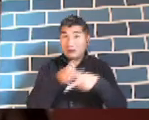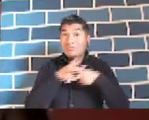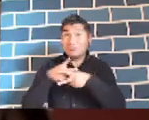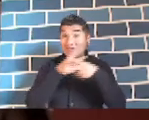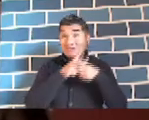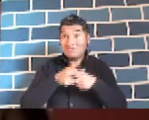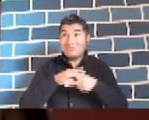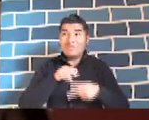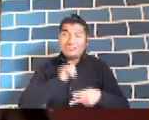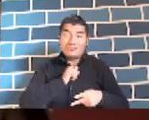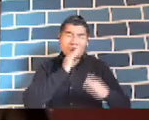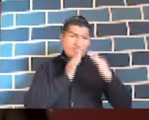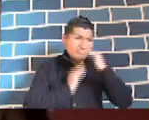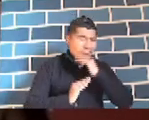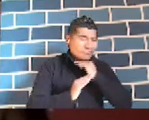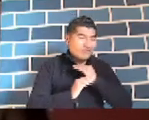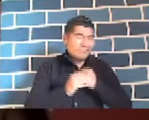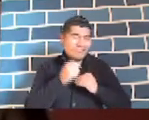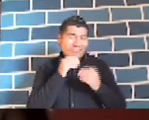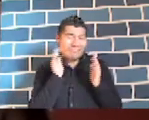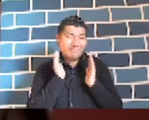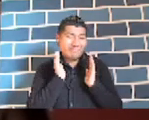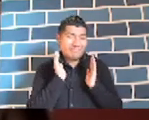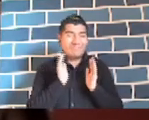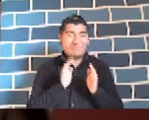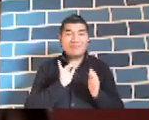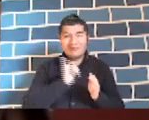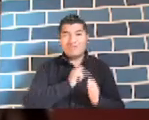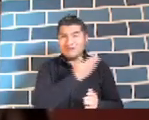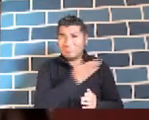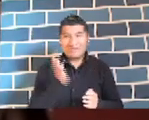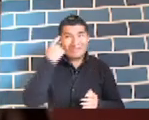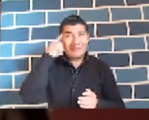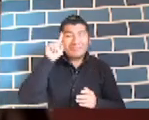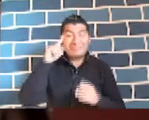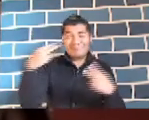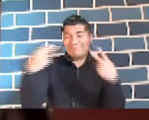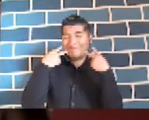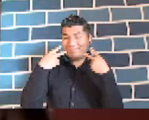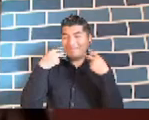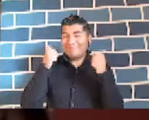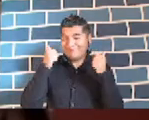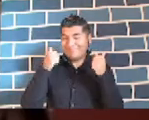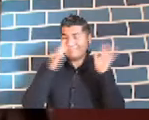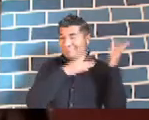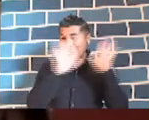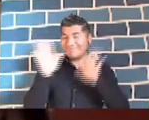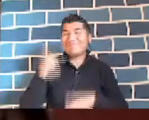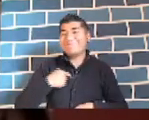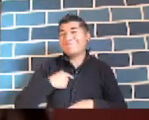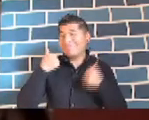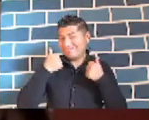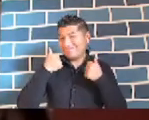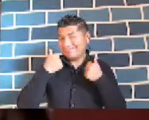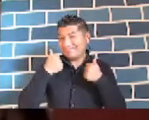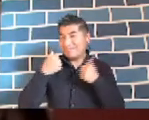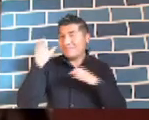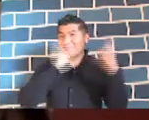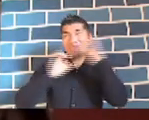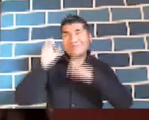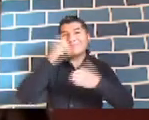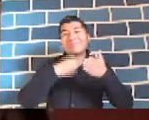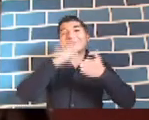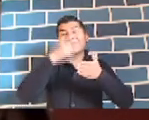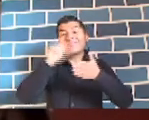hacerse el humilde el hacer las cosas para ser vistos y aplaudidos con el único fin de buscar la aprobación